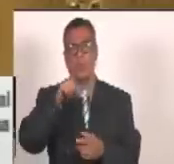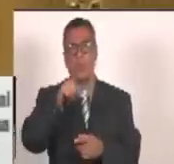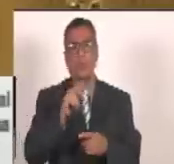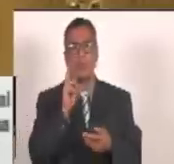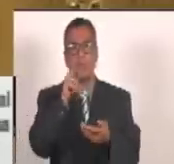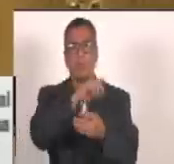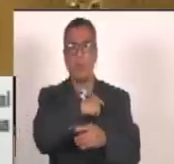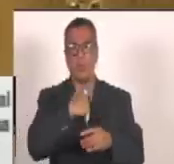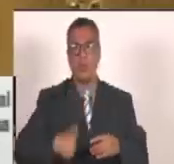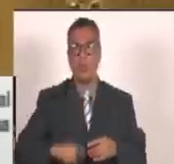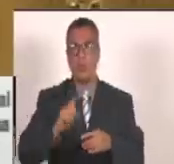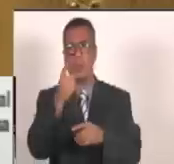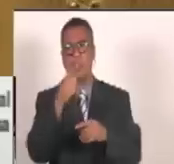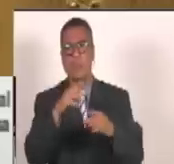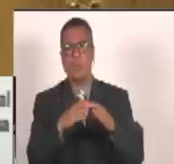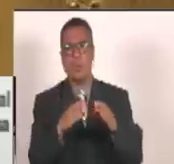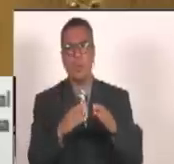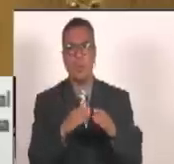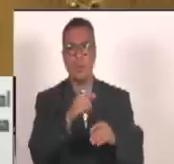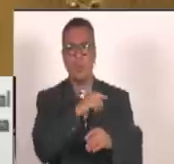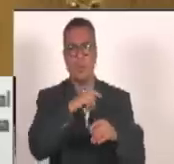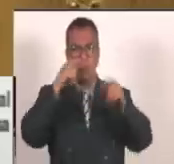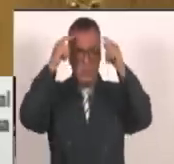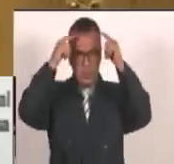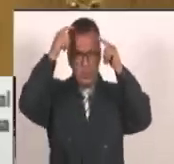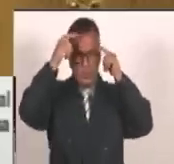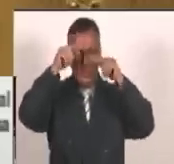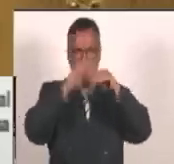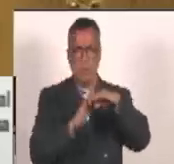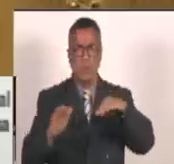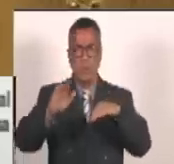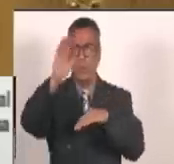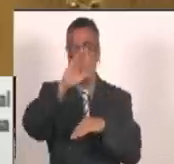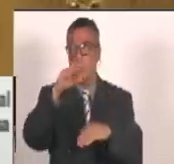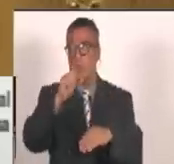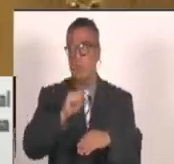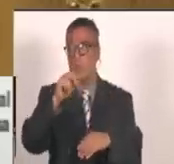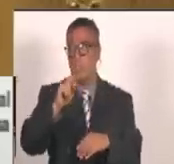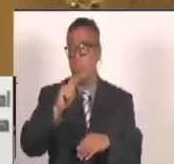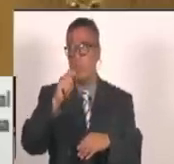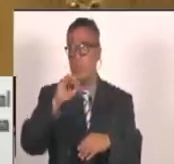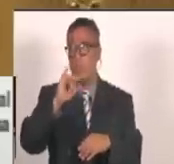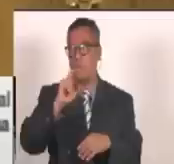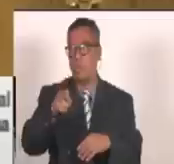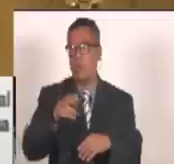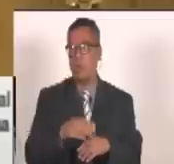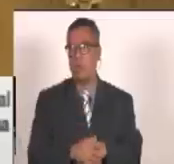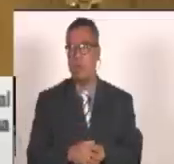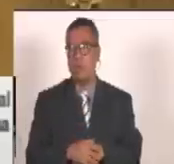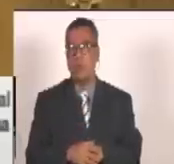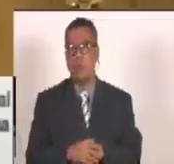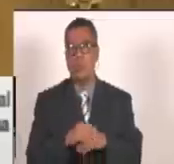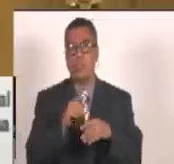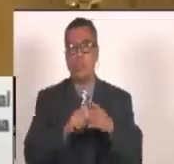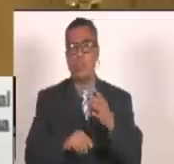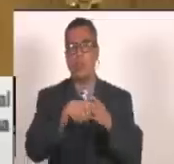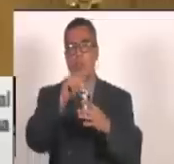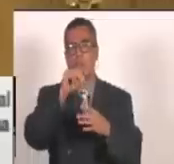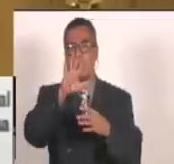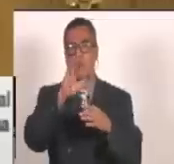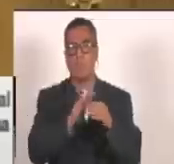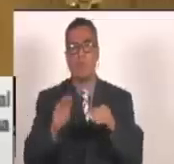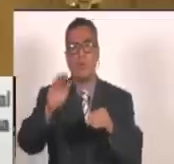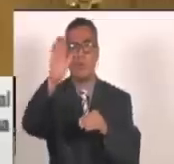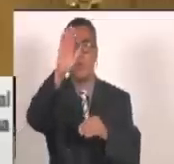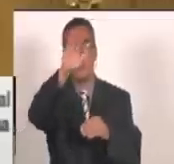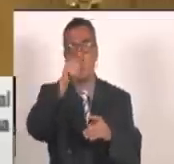que fue a China la primera vez con el comandante Chávez. Fue a la montaña sagrada de Taishan, una de las 5